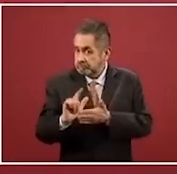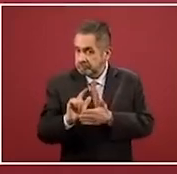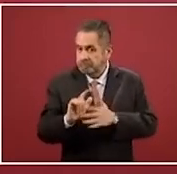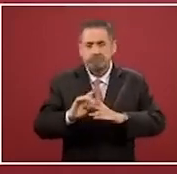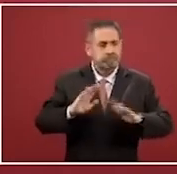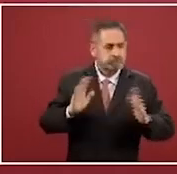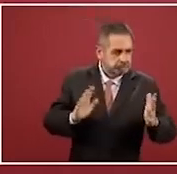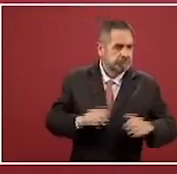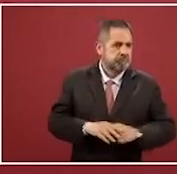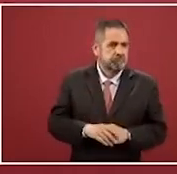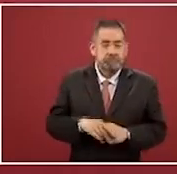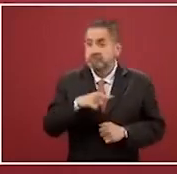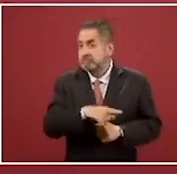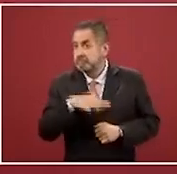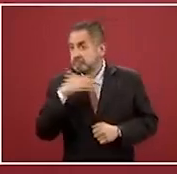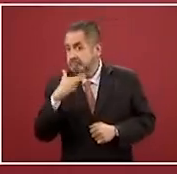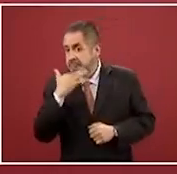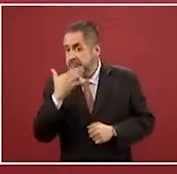no.